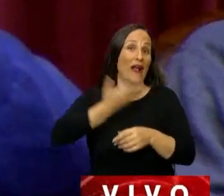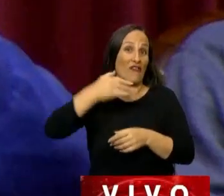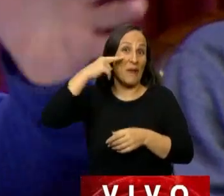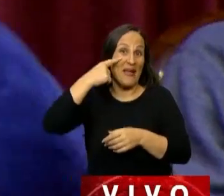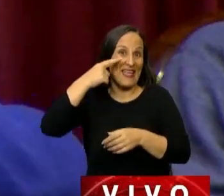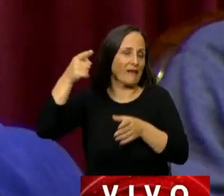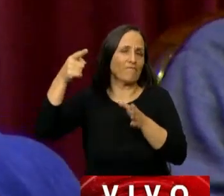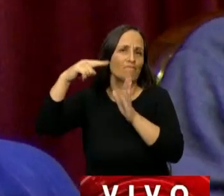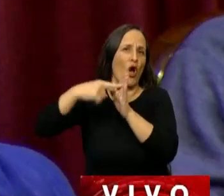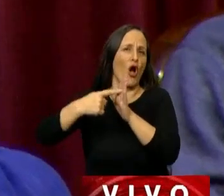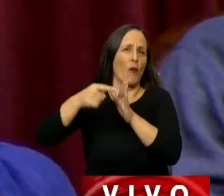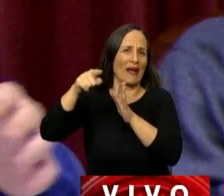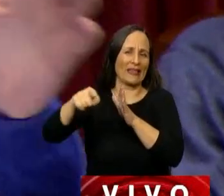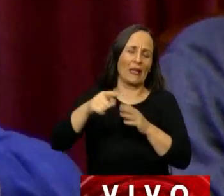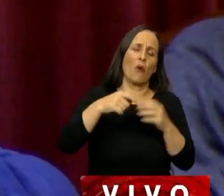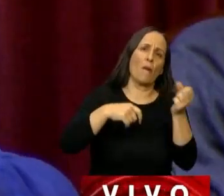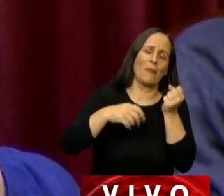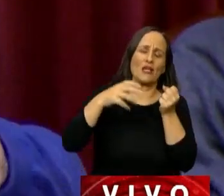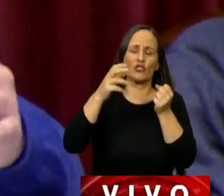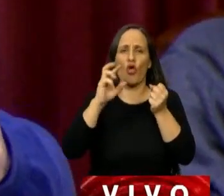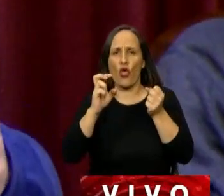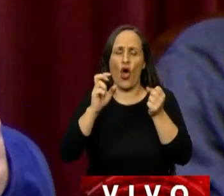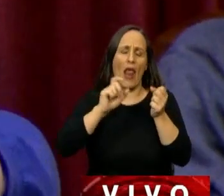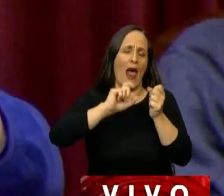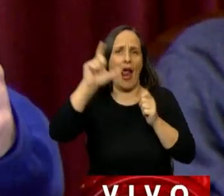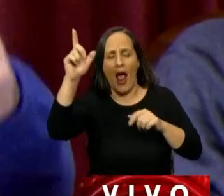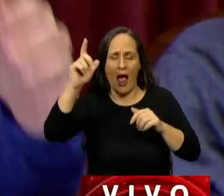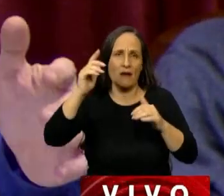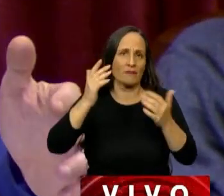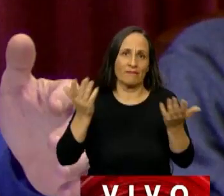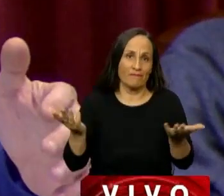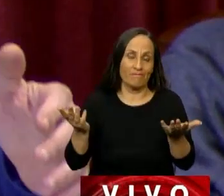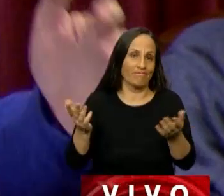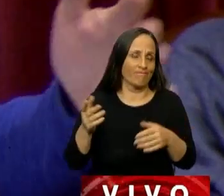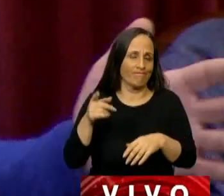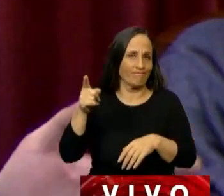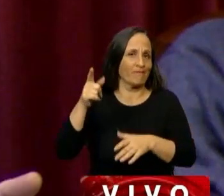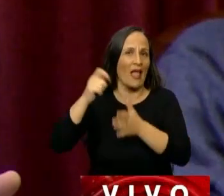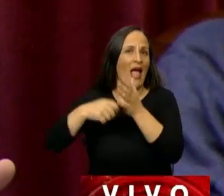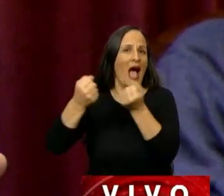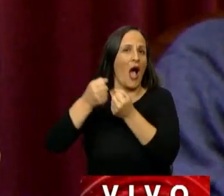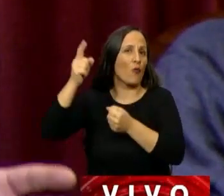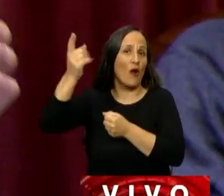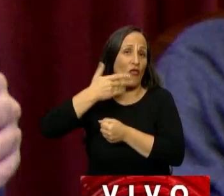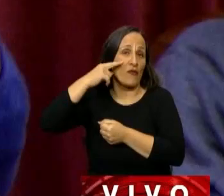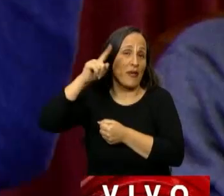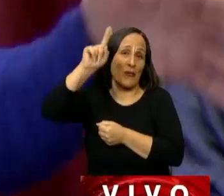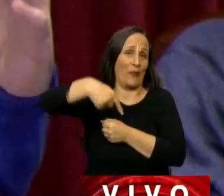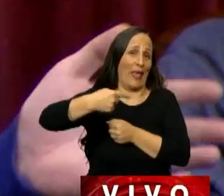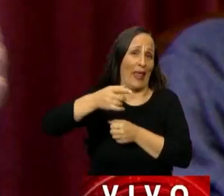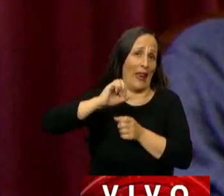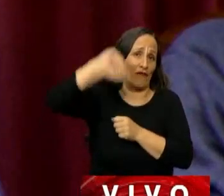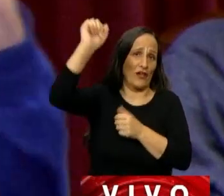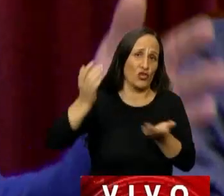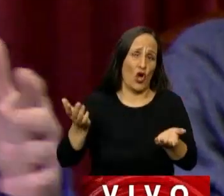el achicar la brecha cambiaria, entre otras cosas, como ese acuerdo claramente es inflacionario. Entonces,